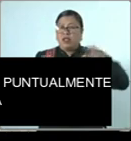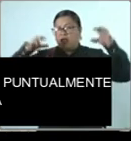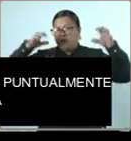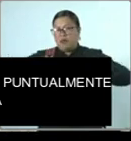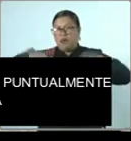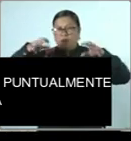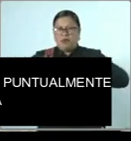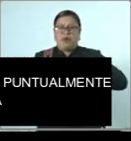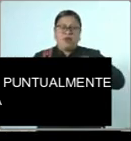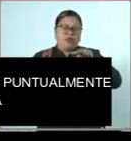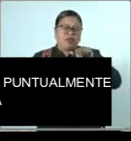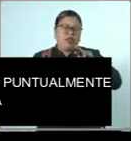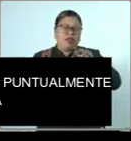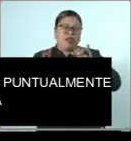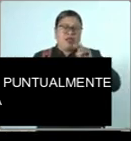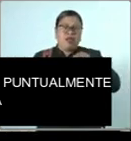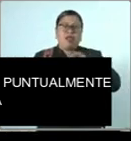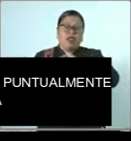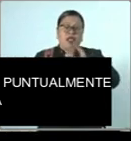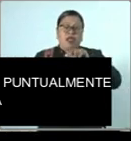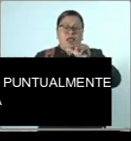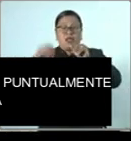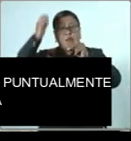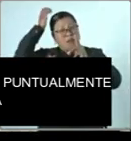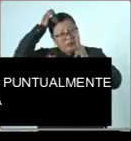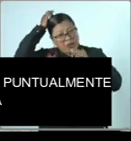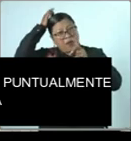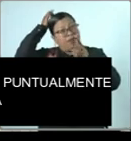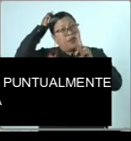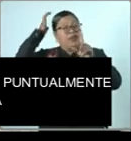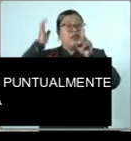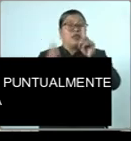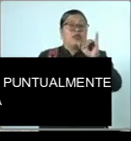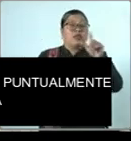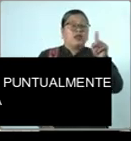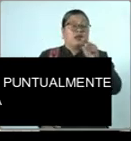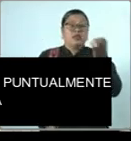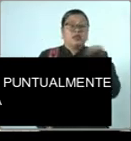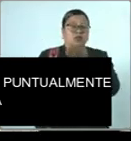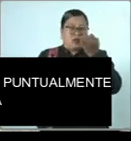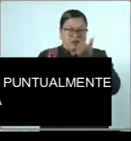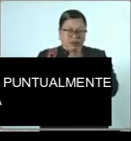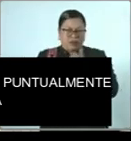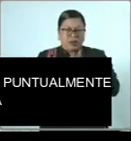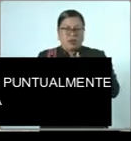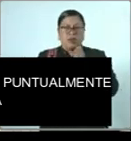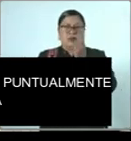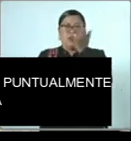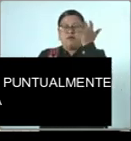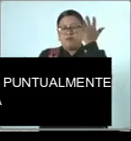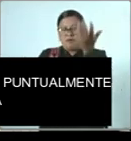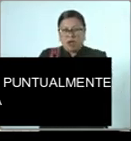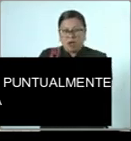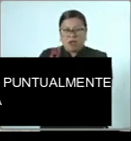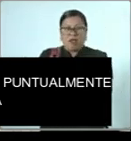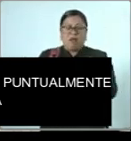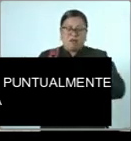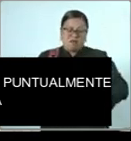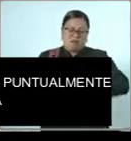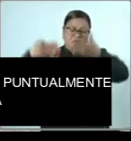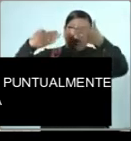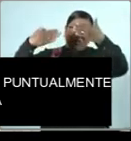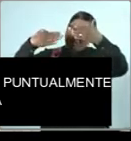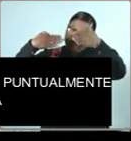tropical Nadine. En Jalapa de Díaz tenemos una escuela primaria con caída de árboles y colapso de una barda.